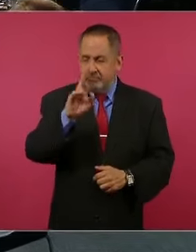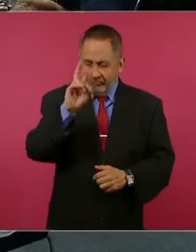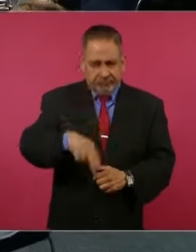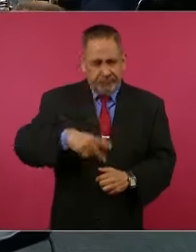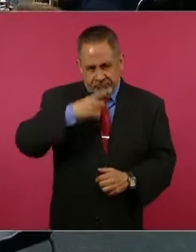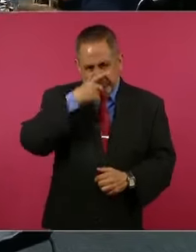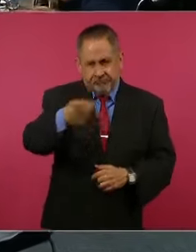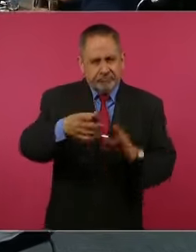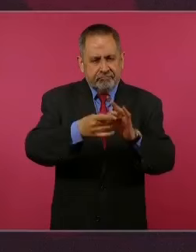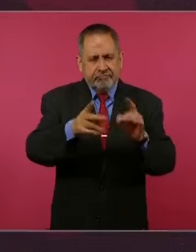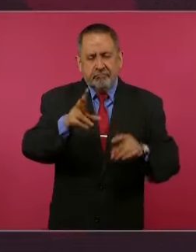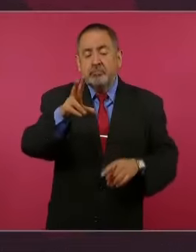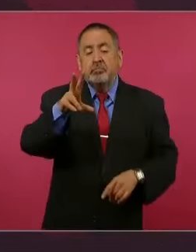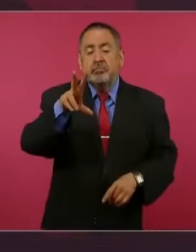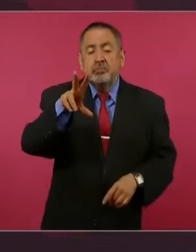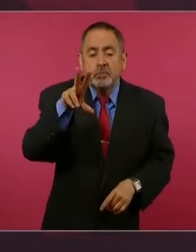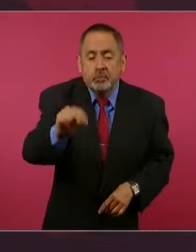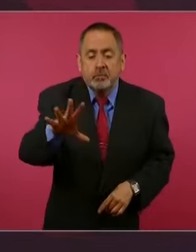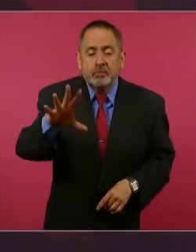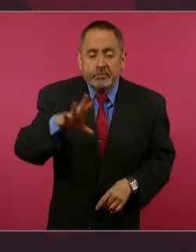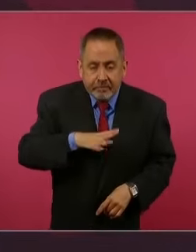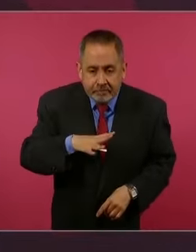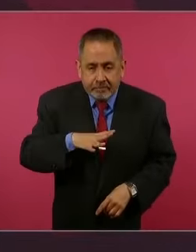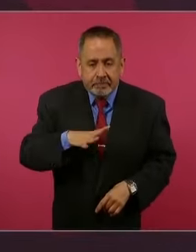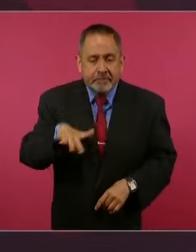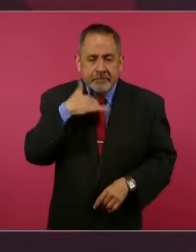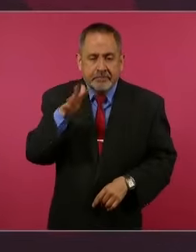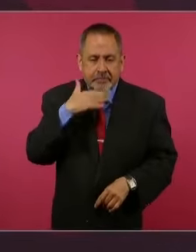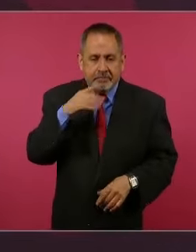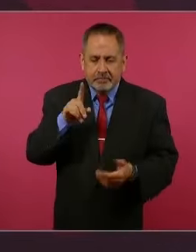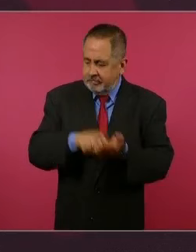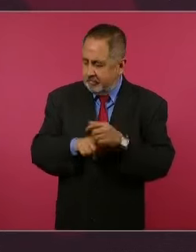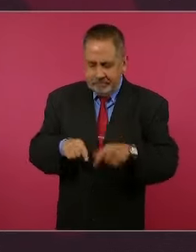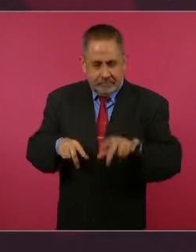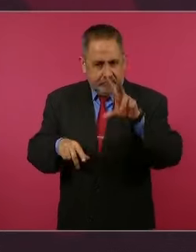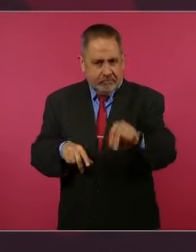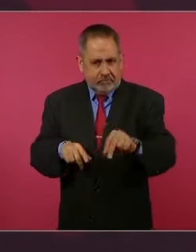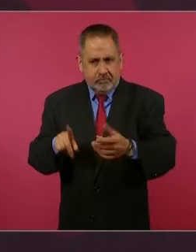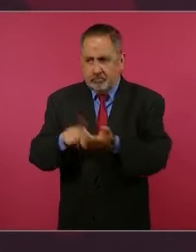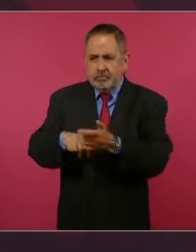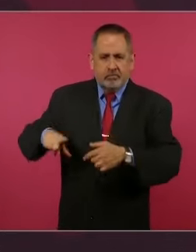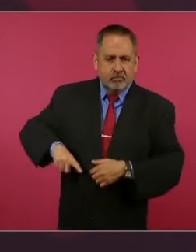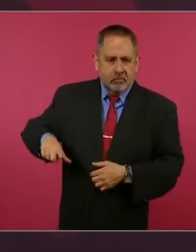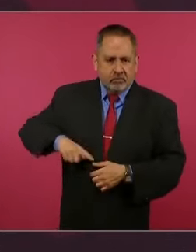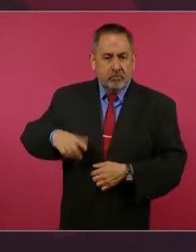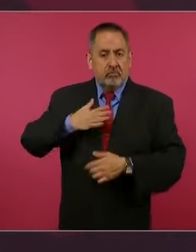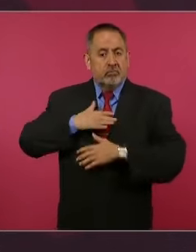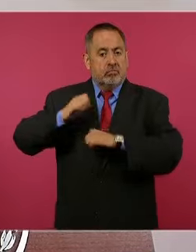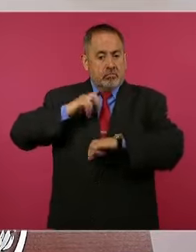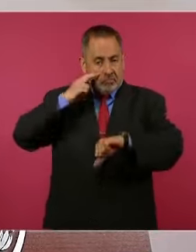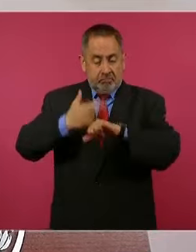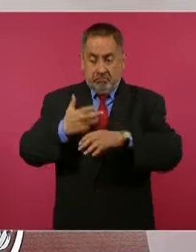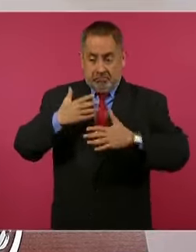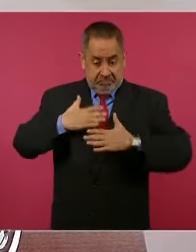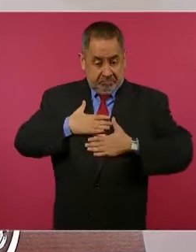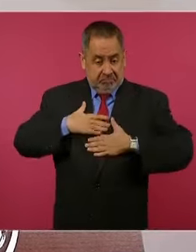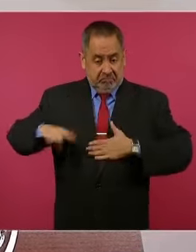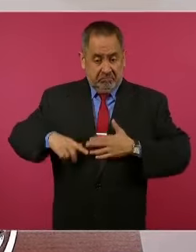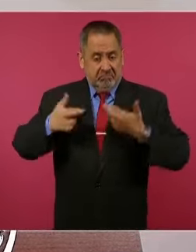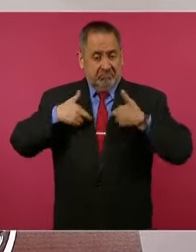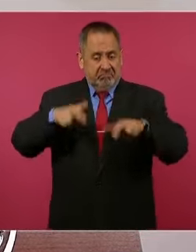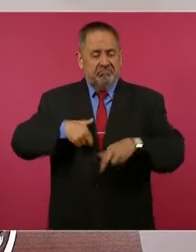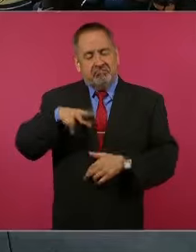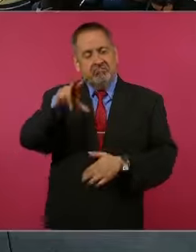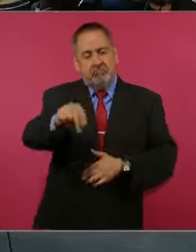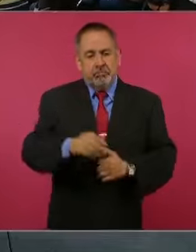decir que no hay este corrupción en el gobierno que yo represento pues este